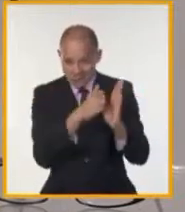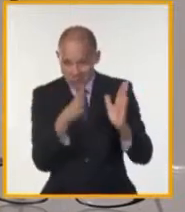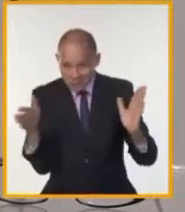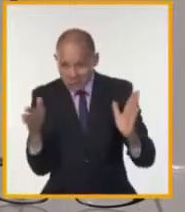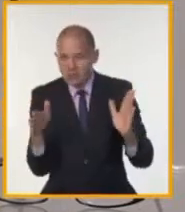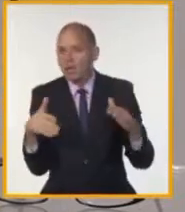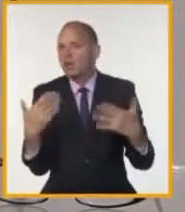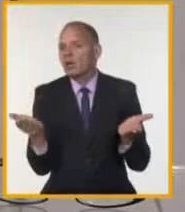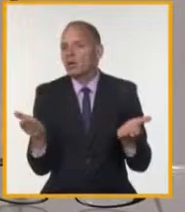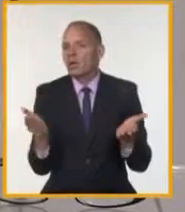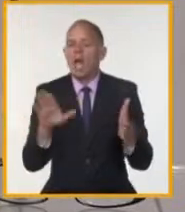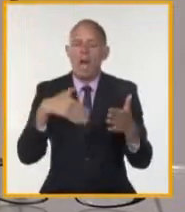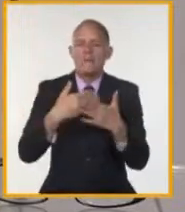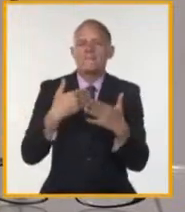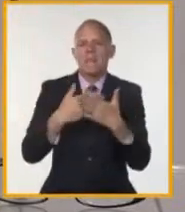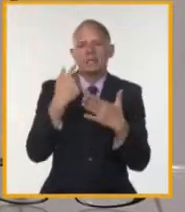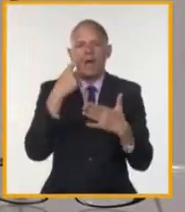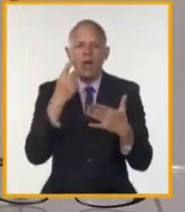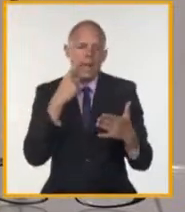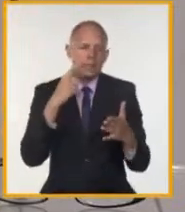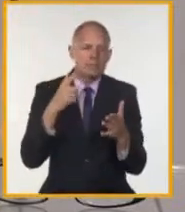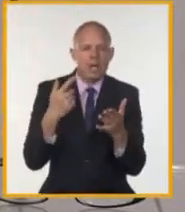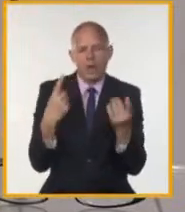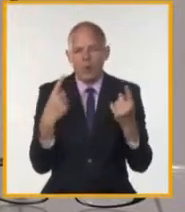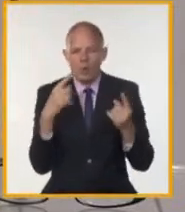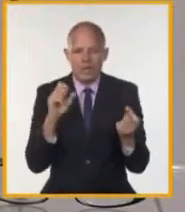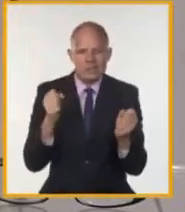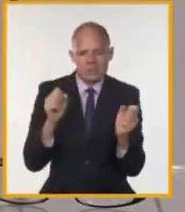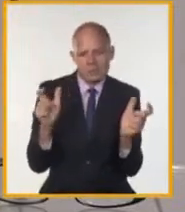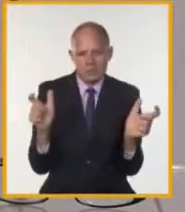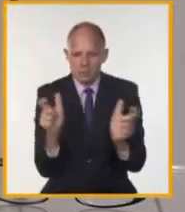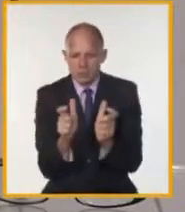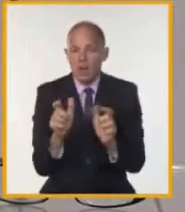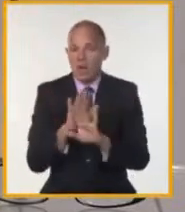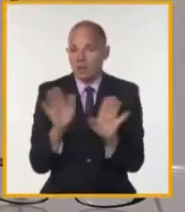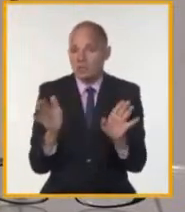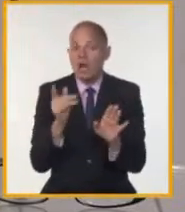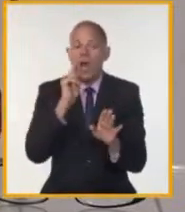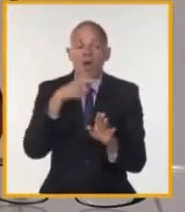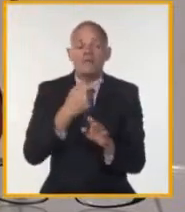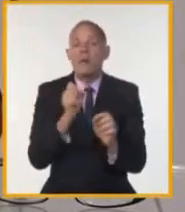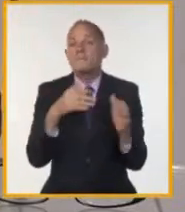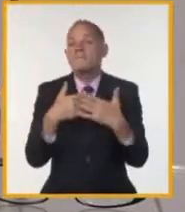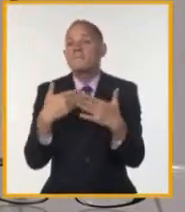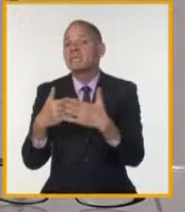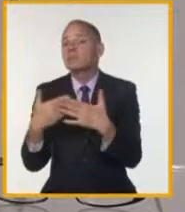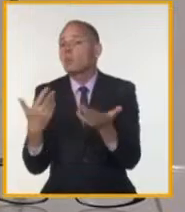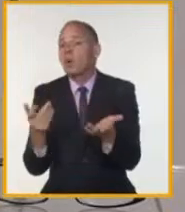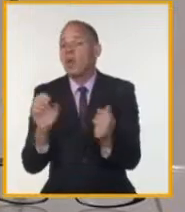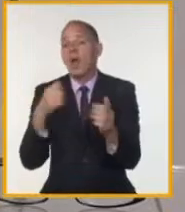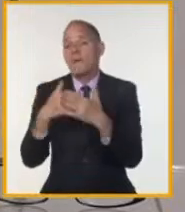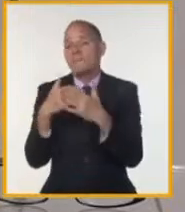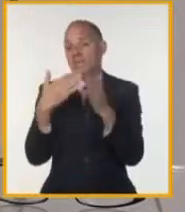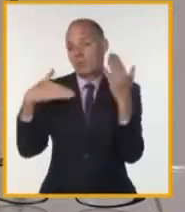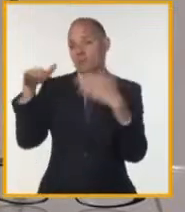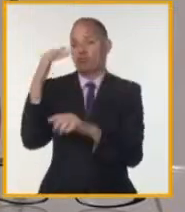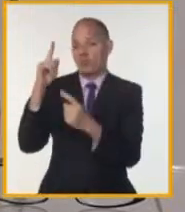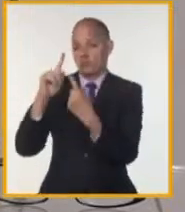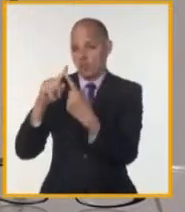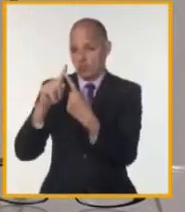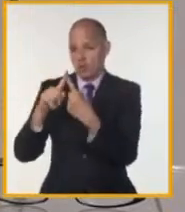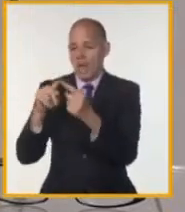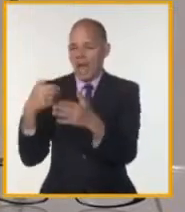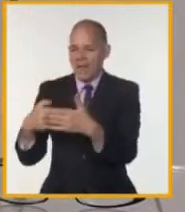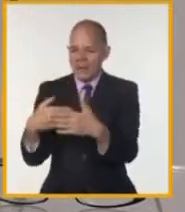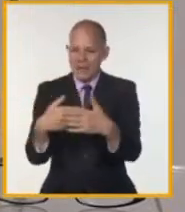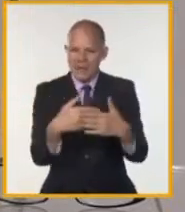y se quedan hoy en la actualidad 30 agencias de taxi, la oficina central, 30 agencias de taxi y una empresa filial de Metro Taxi. Más racionalidad. Se